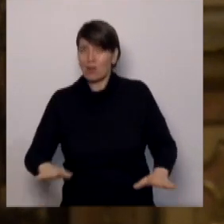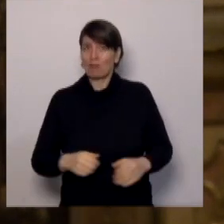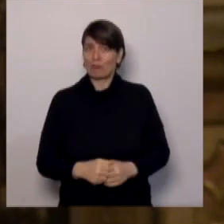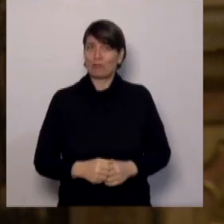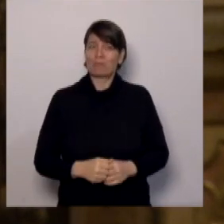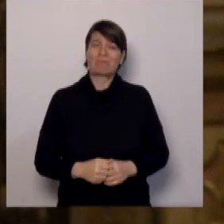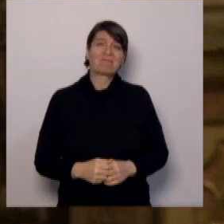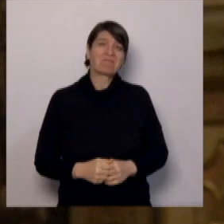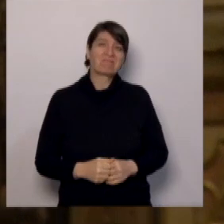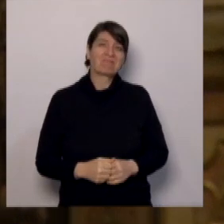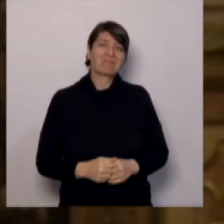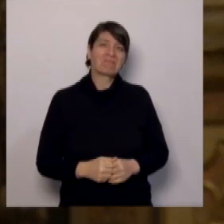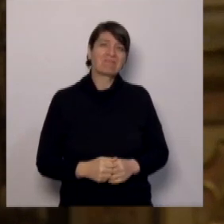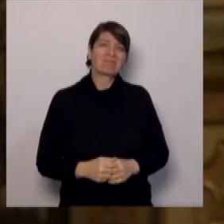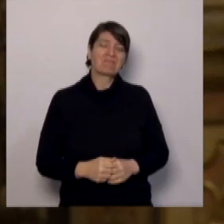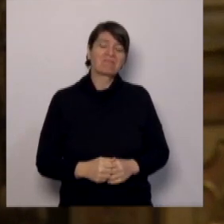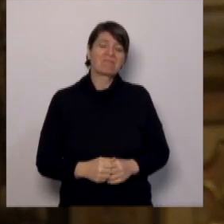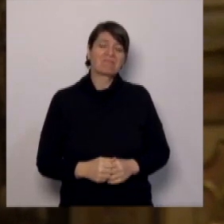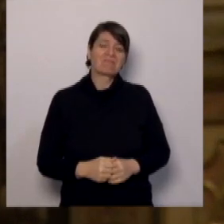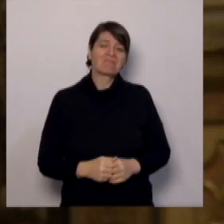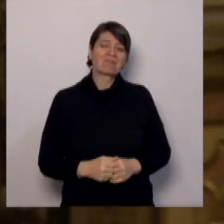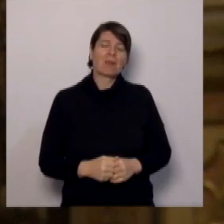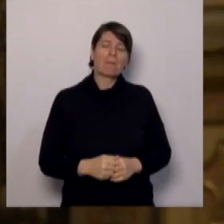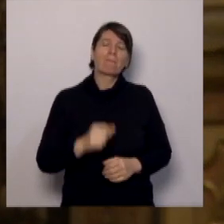las mujeres y los niños.